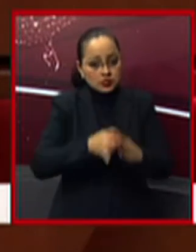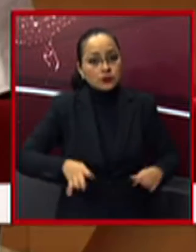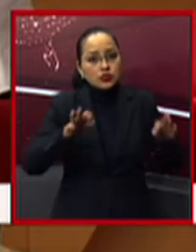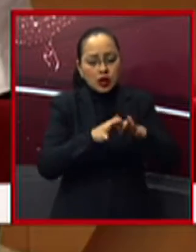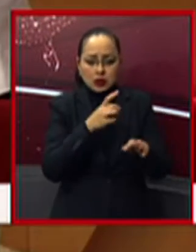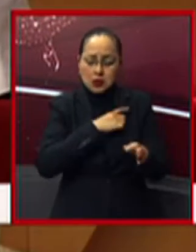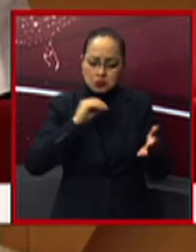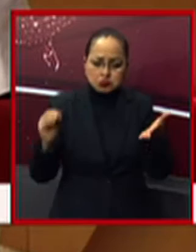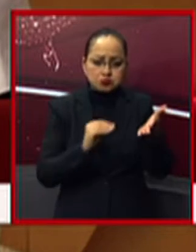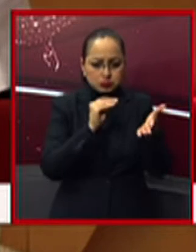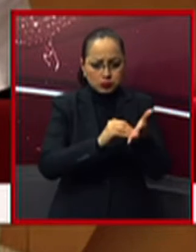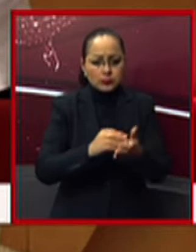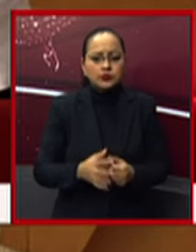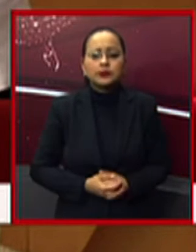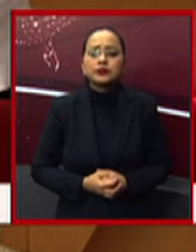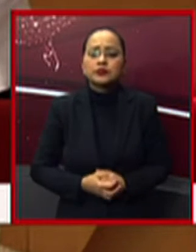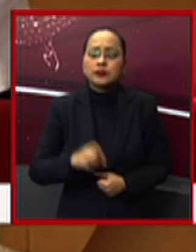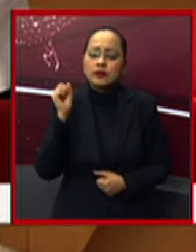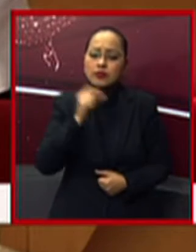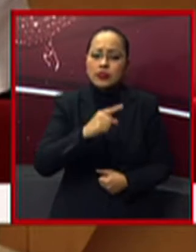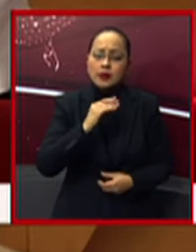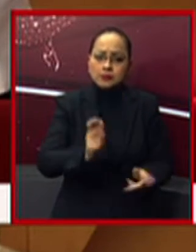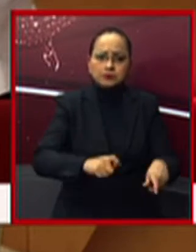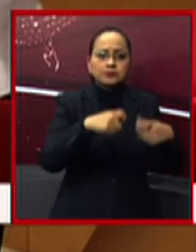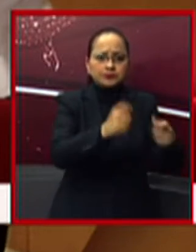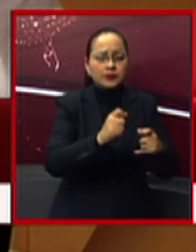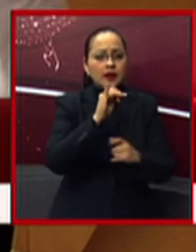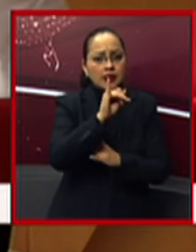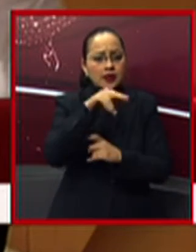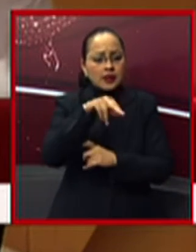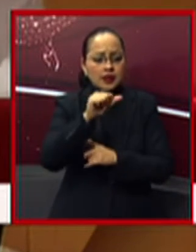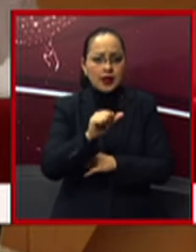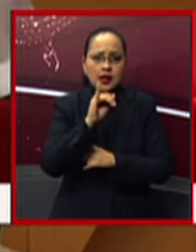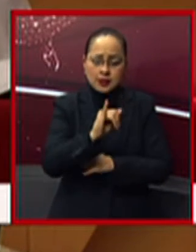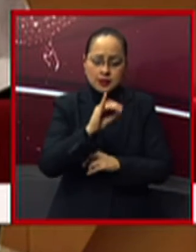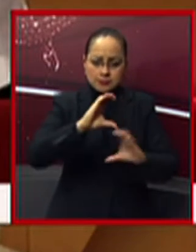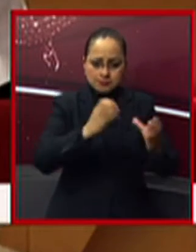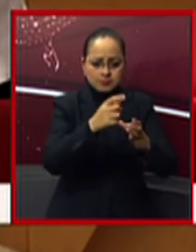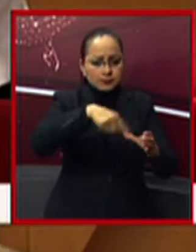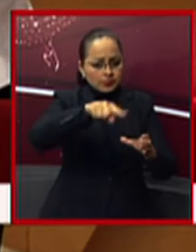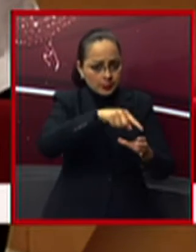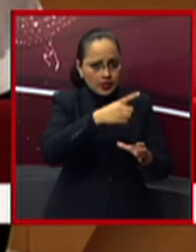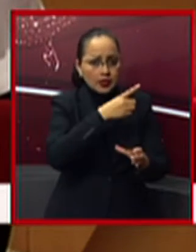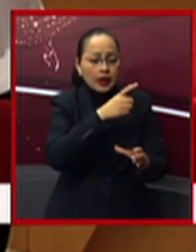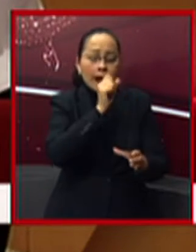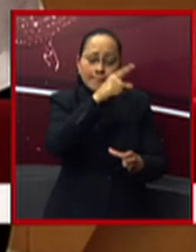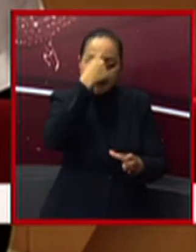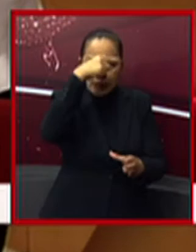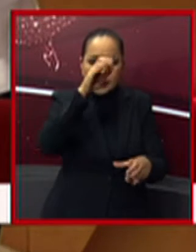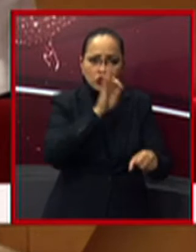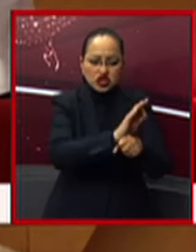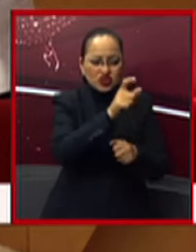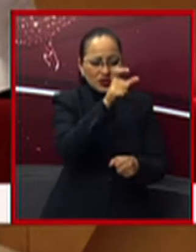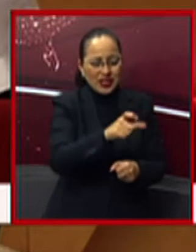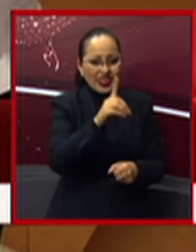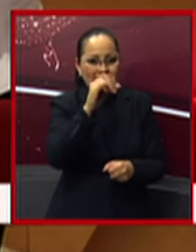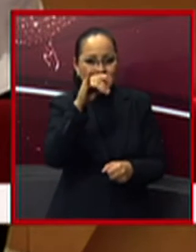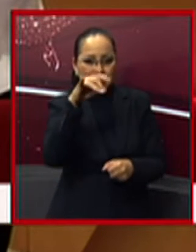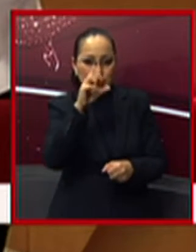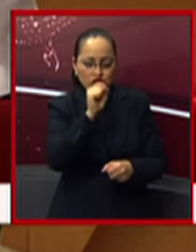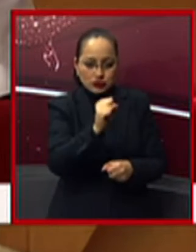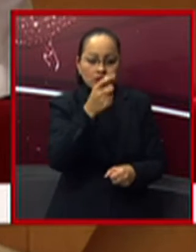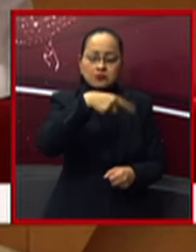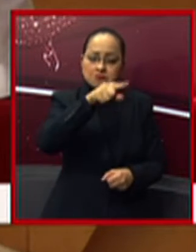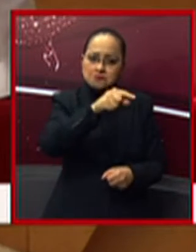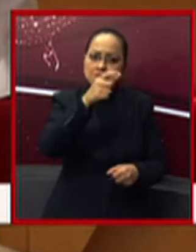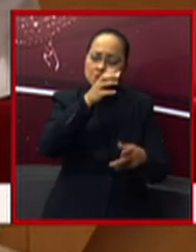considerando. Se le da al Instituto Nacional de Transparencia, de Acceso a la Información y Protección de Datos Personales la